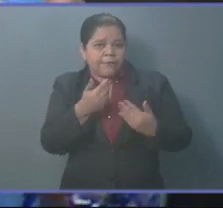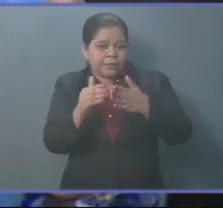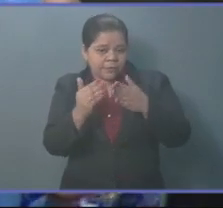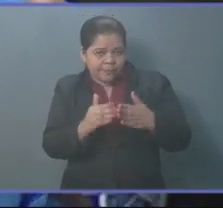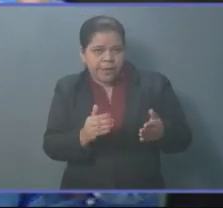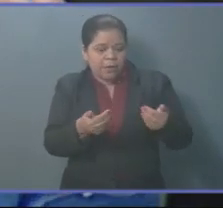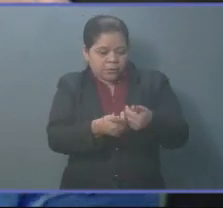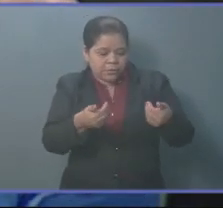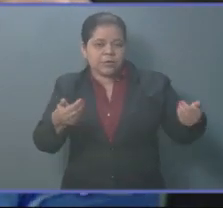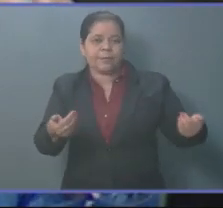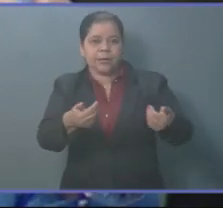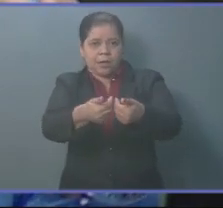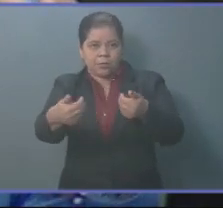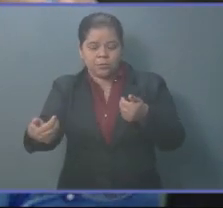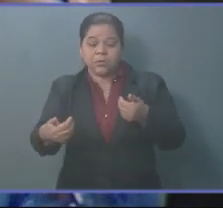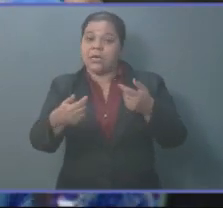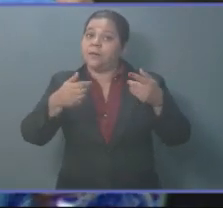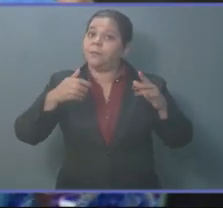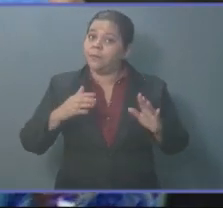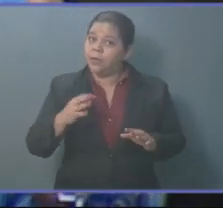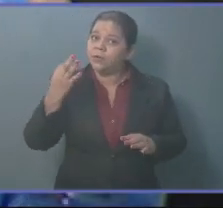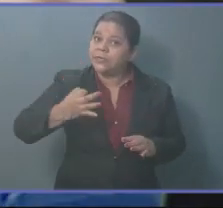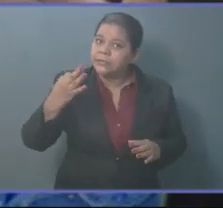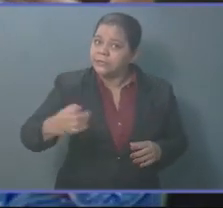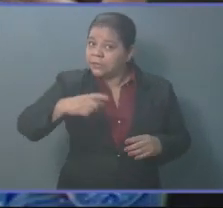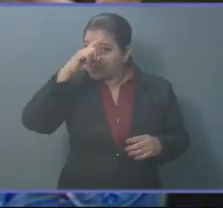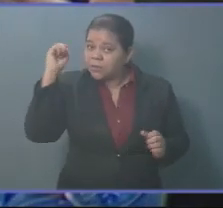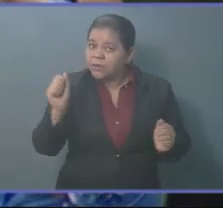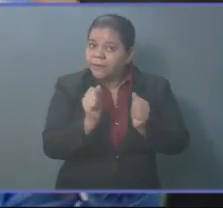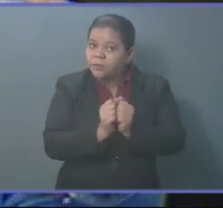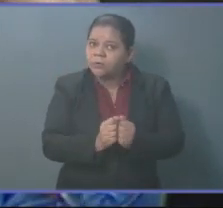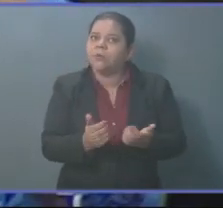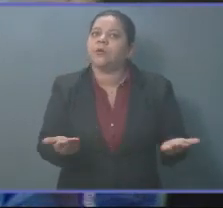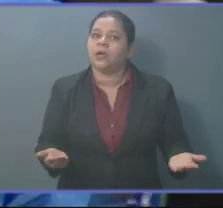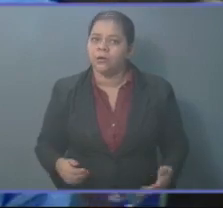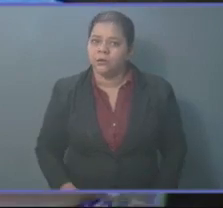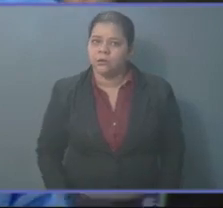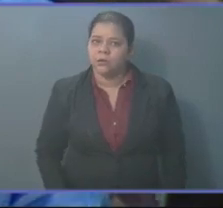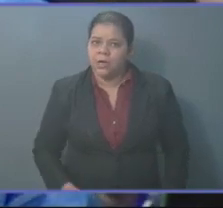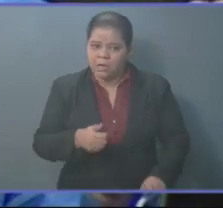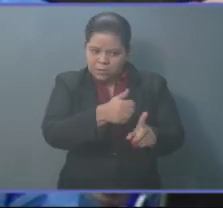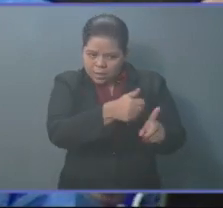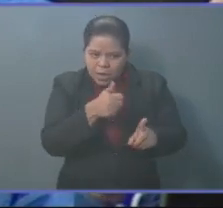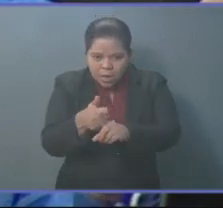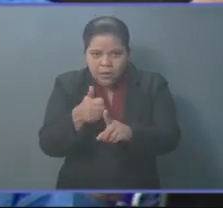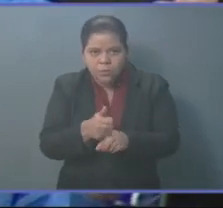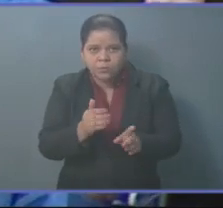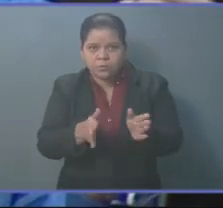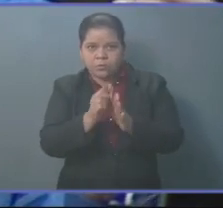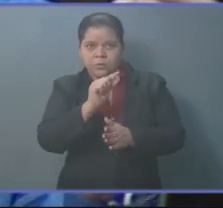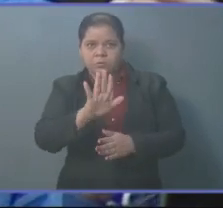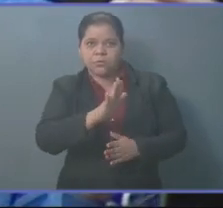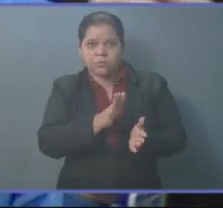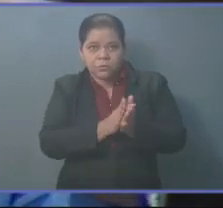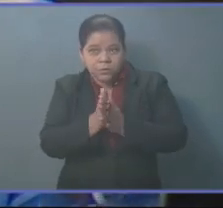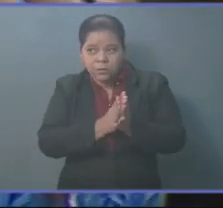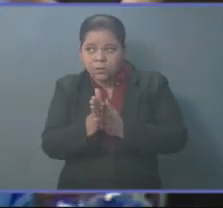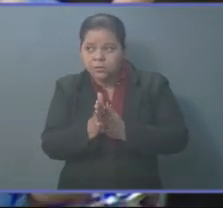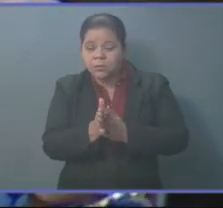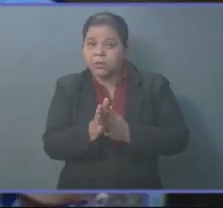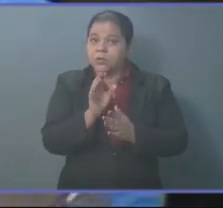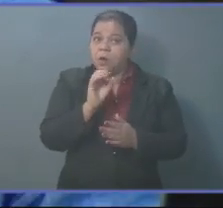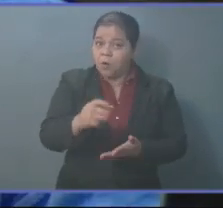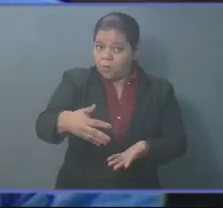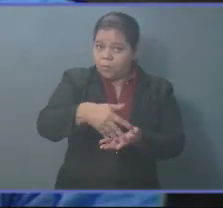poderes, estos deben trabajar de forma articulada. ¿Por quién? ¿Por los intereses de cada uno de los órganos o por los intereses